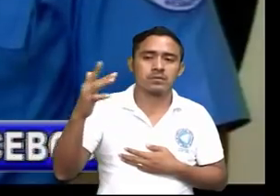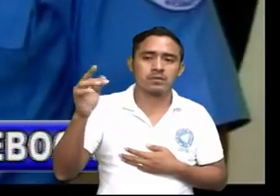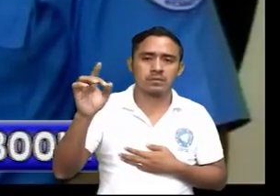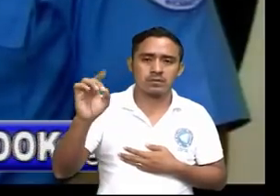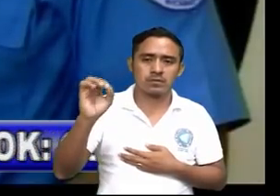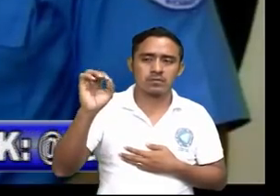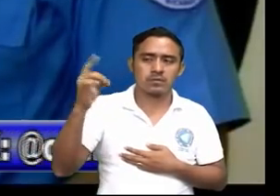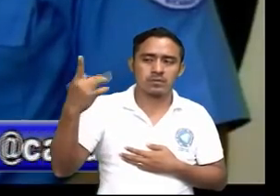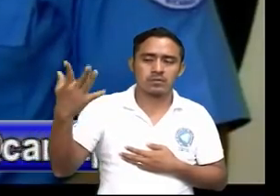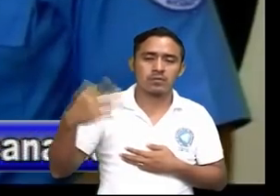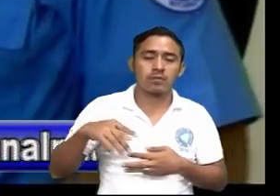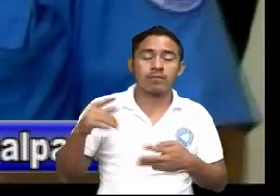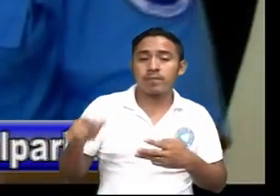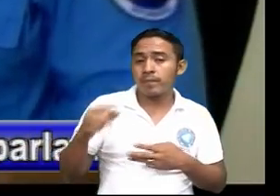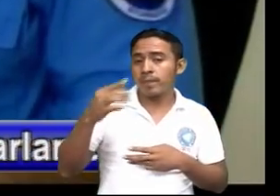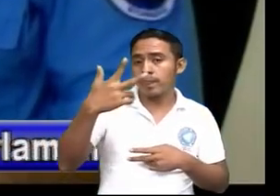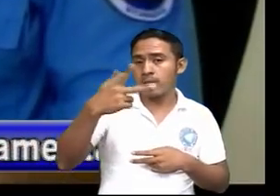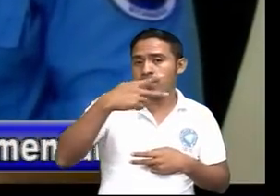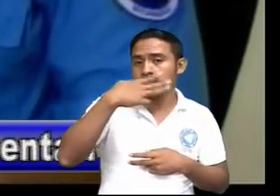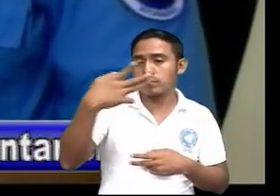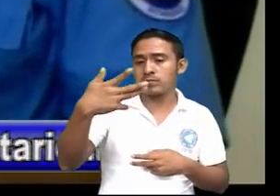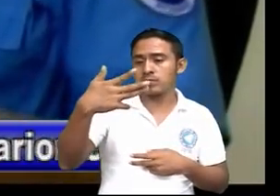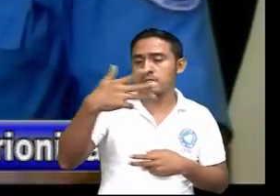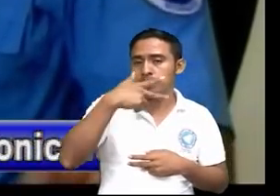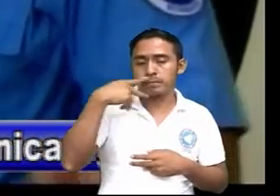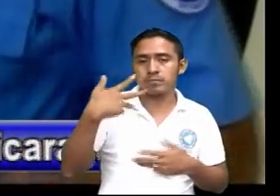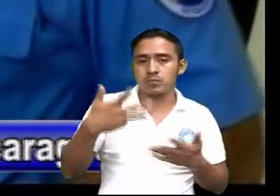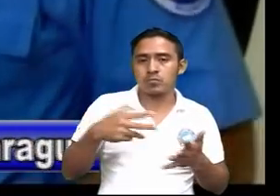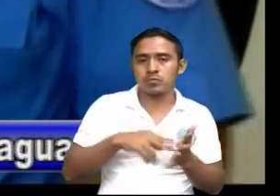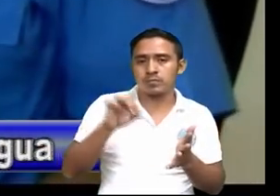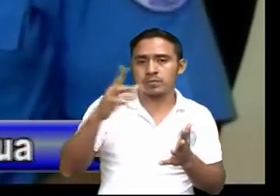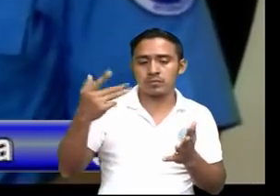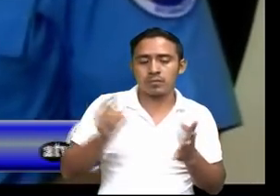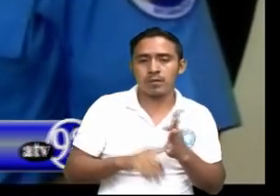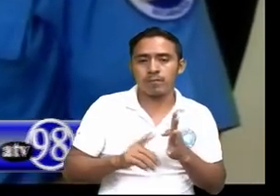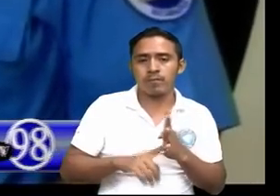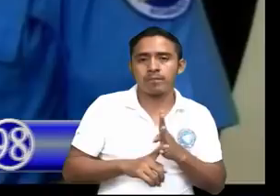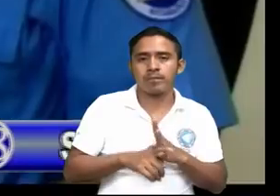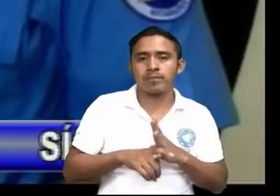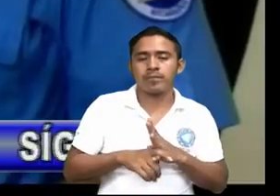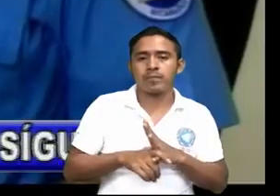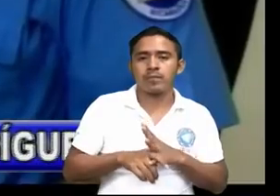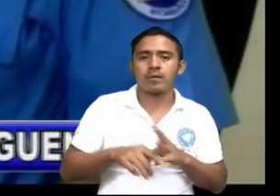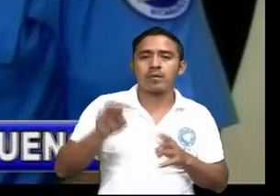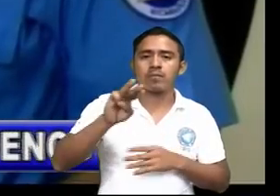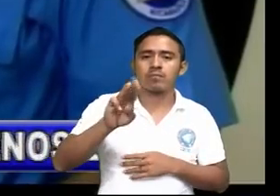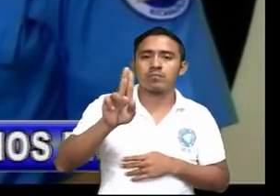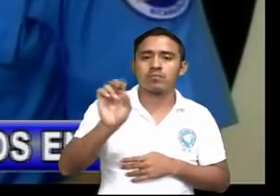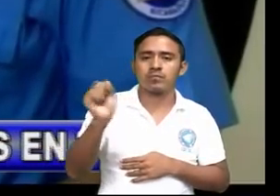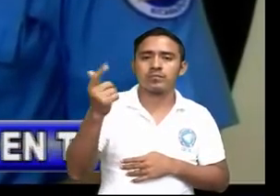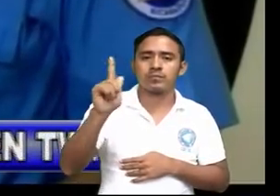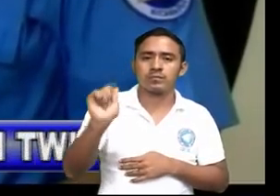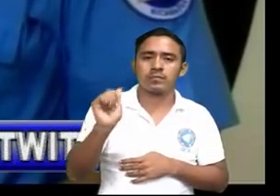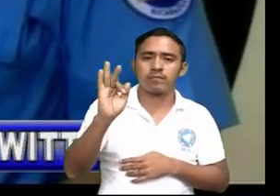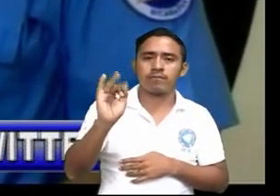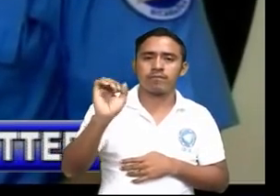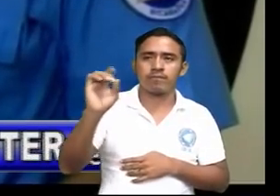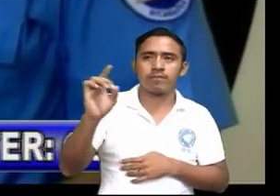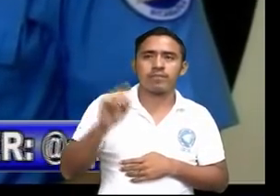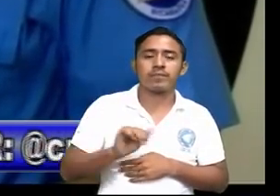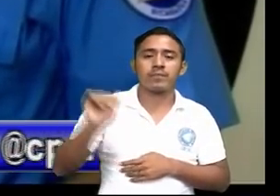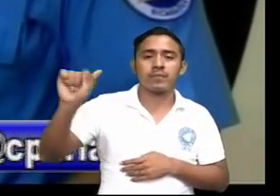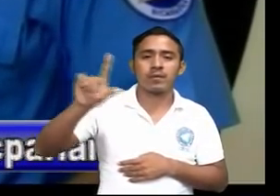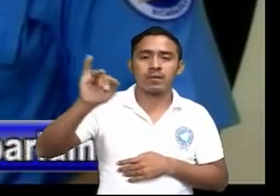18756219, con fecha 9 de junio 2019. 4. Mustafa Ali Mohamed